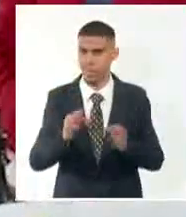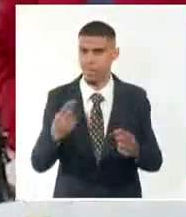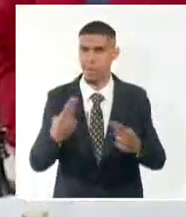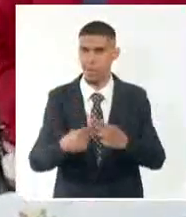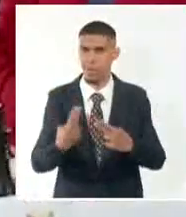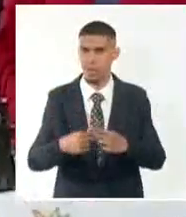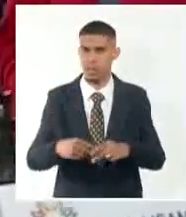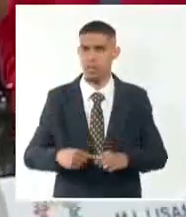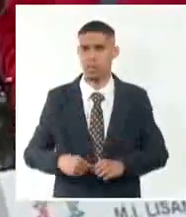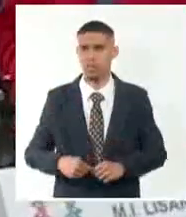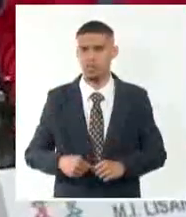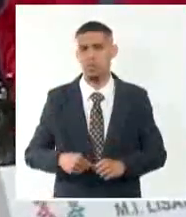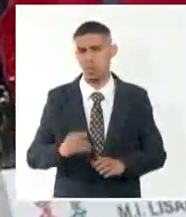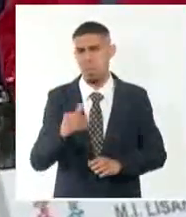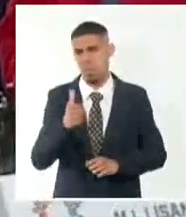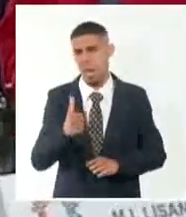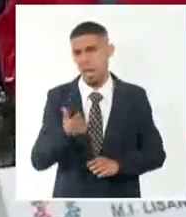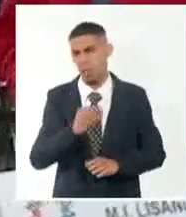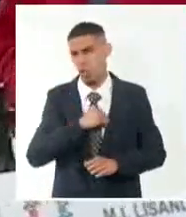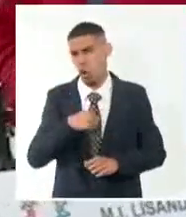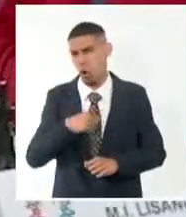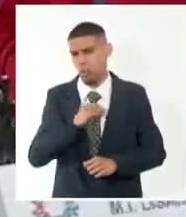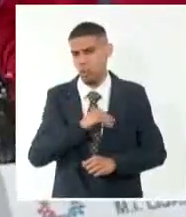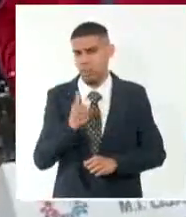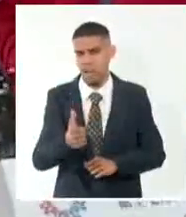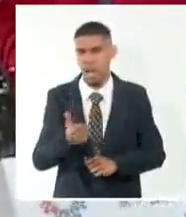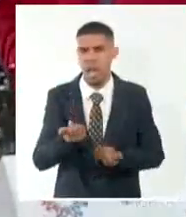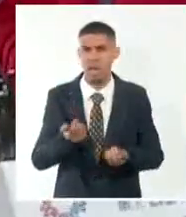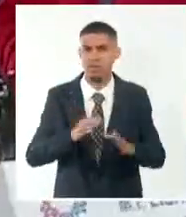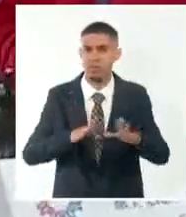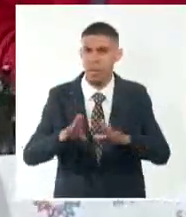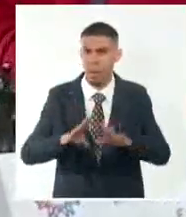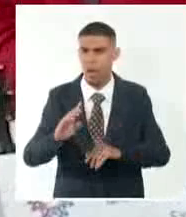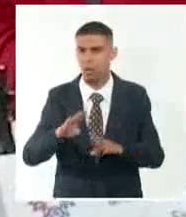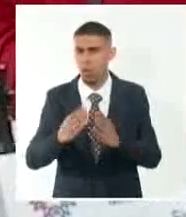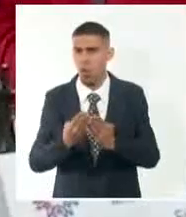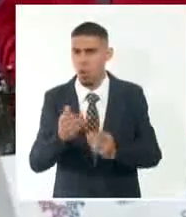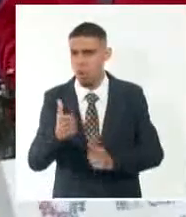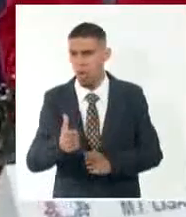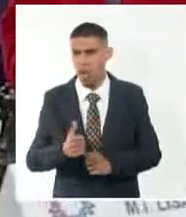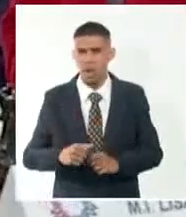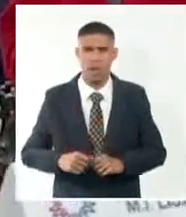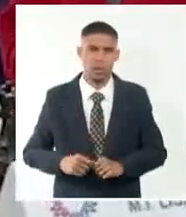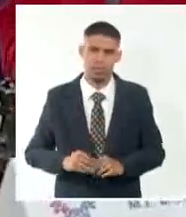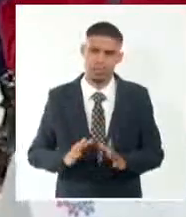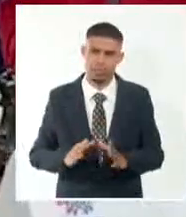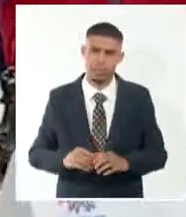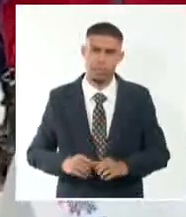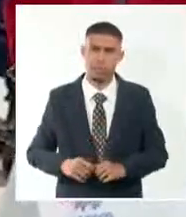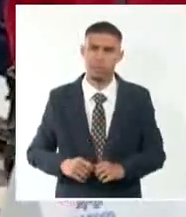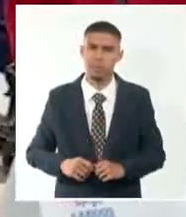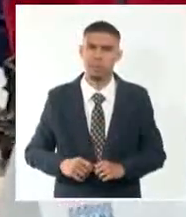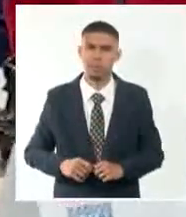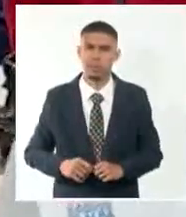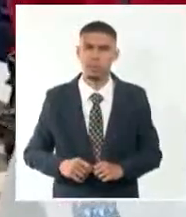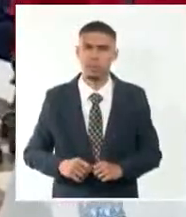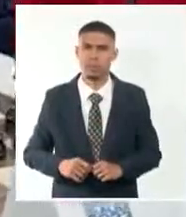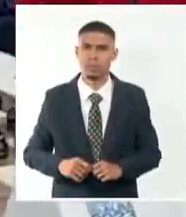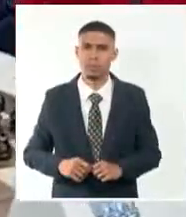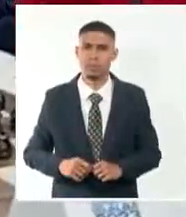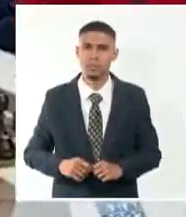se están haciendo bien las cosas en ese sentido, darnos oportunidades para participar en este tipo de eventos, ya que